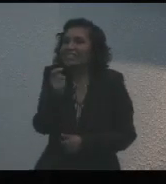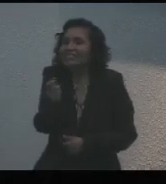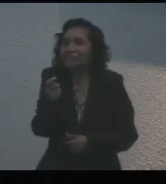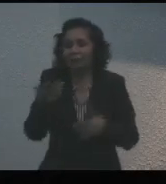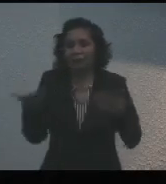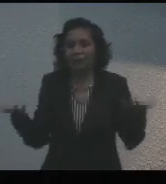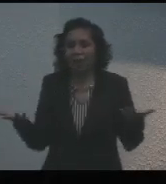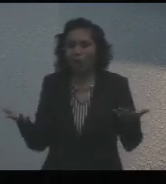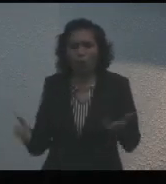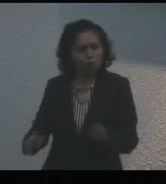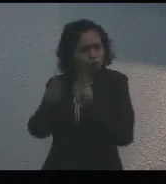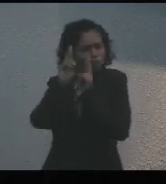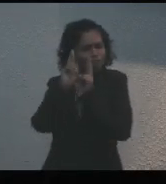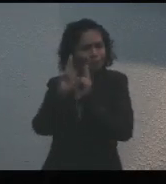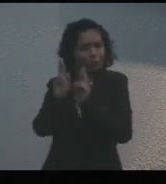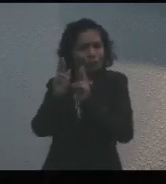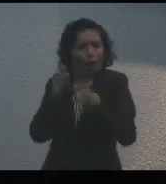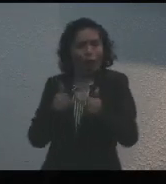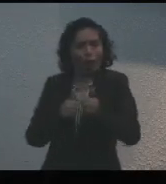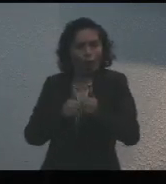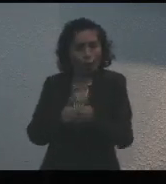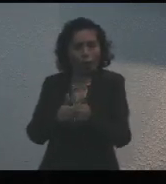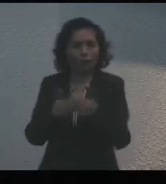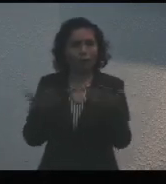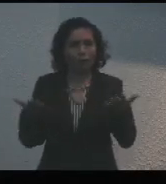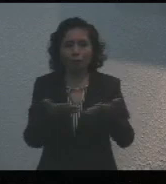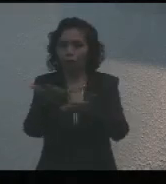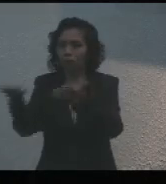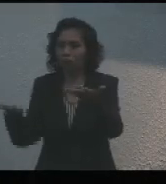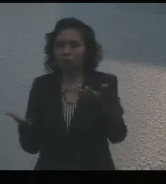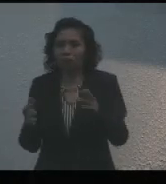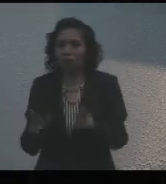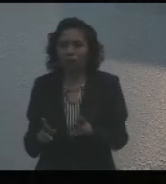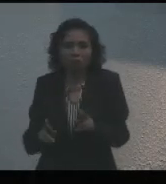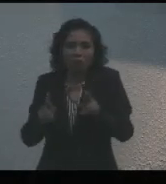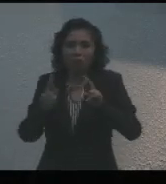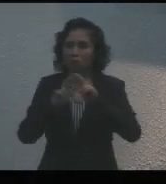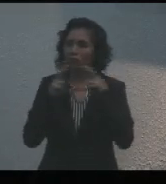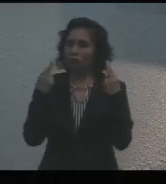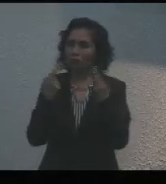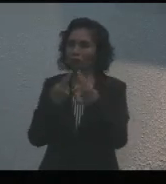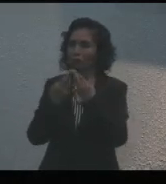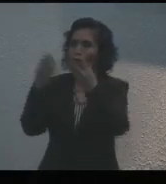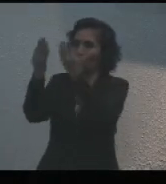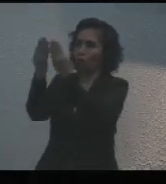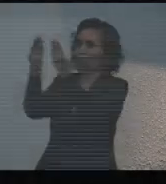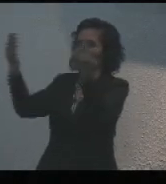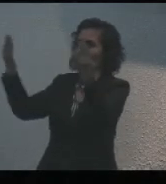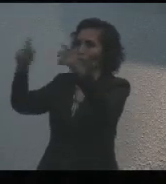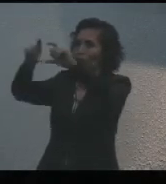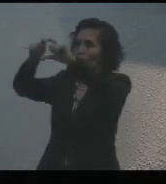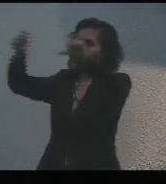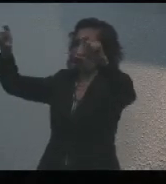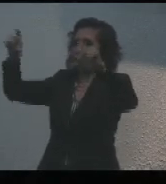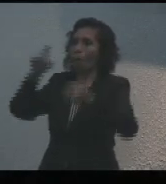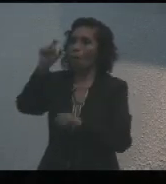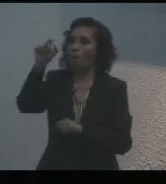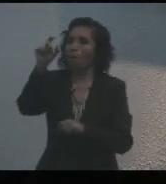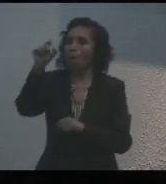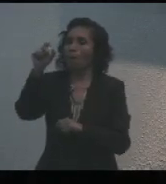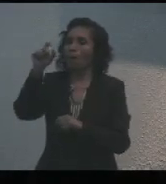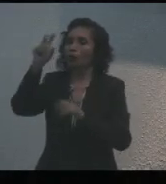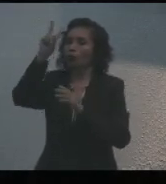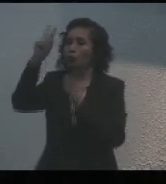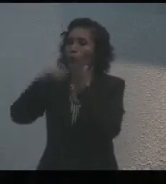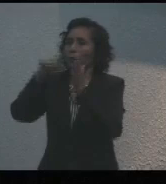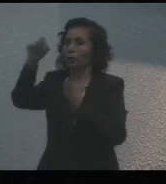alto honor acompañarlos en esta ceremonia de develación epígrafa 2023,